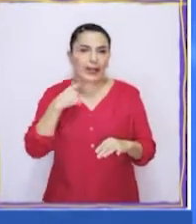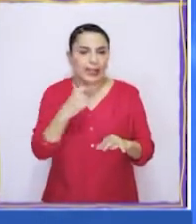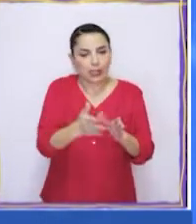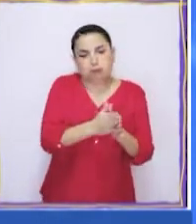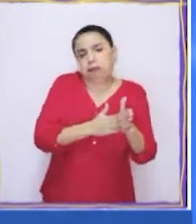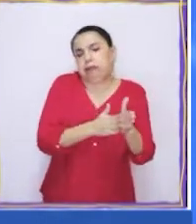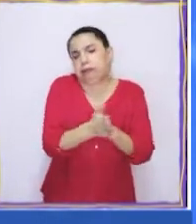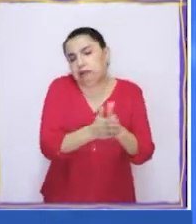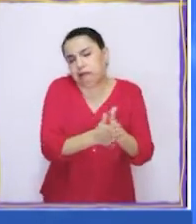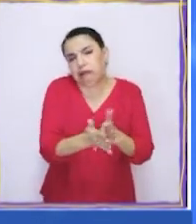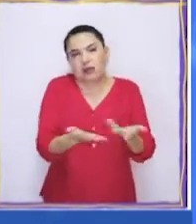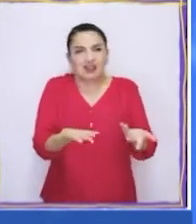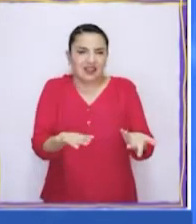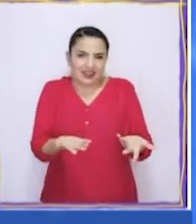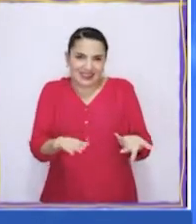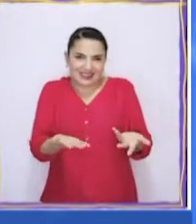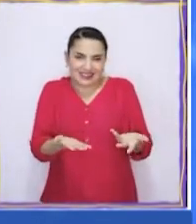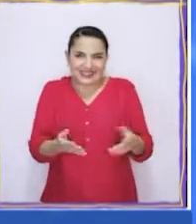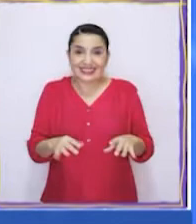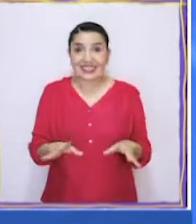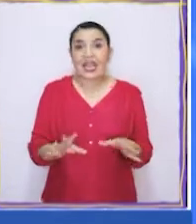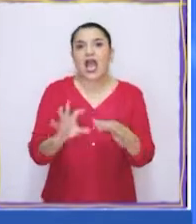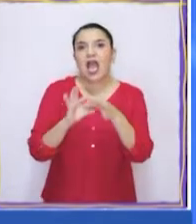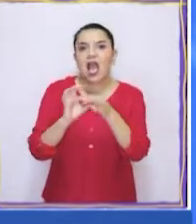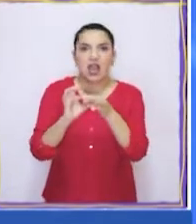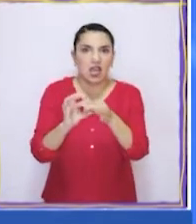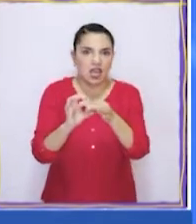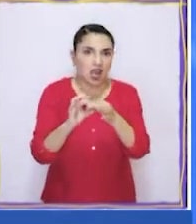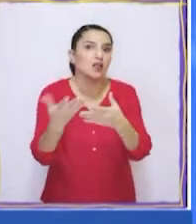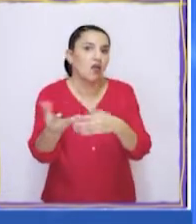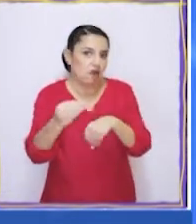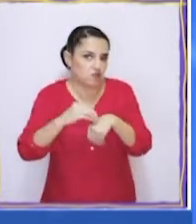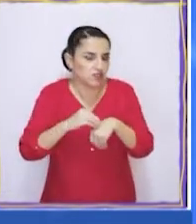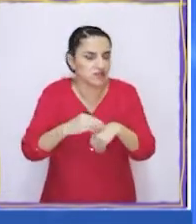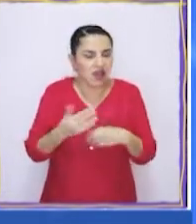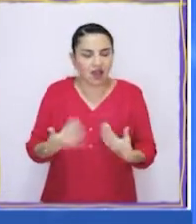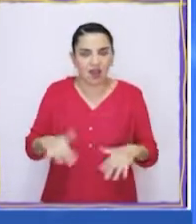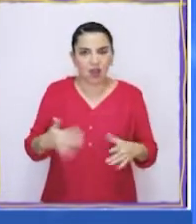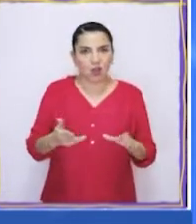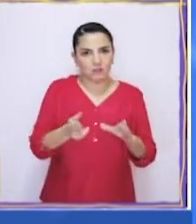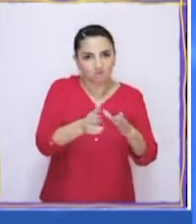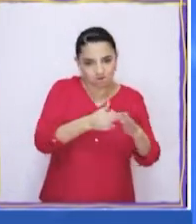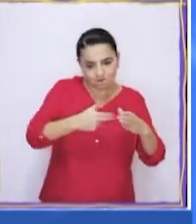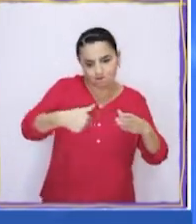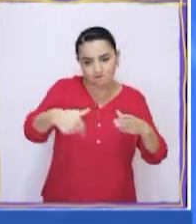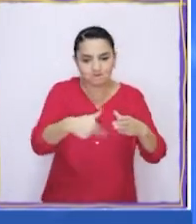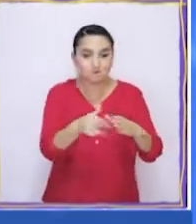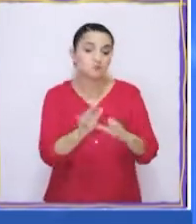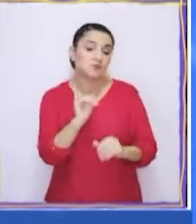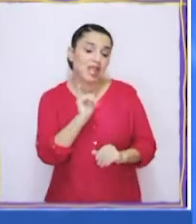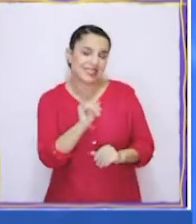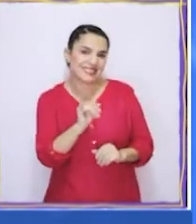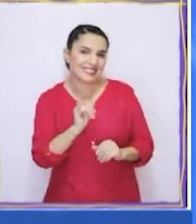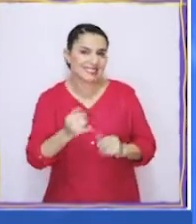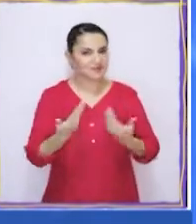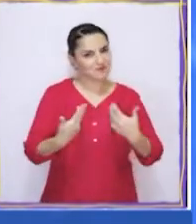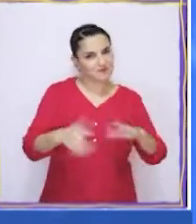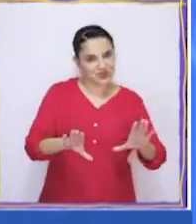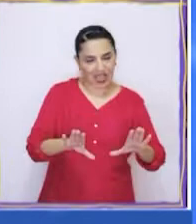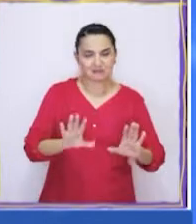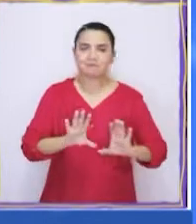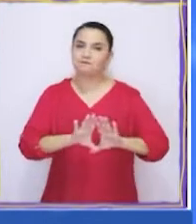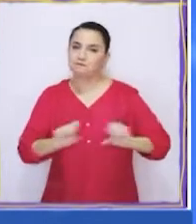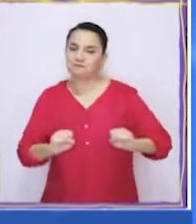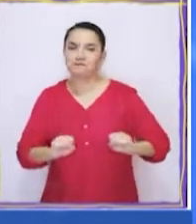completo en el molde gracias por haberse dado cuenta ahora sí que ya lo